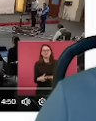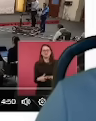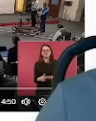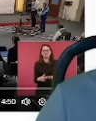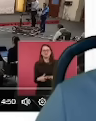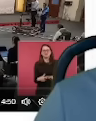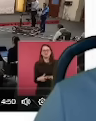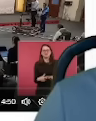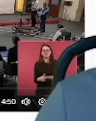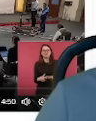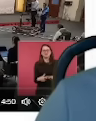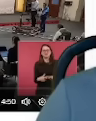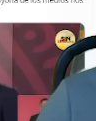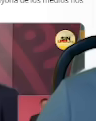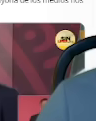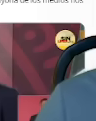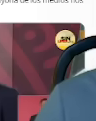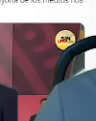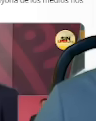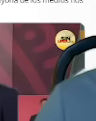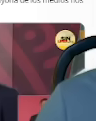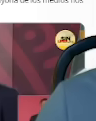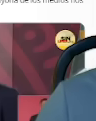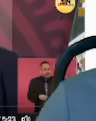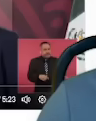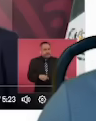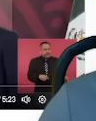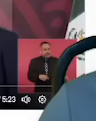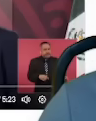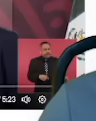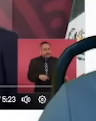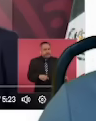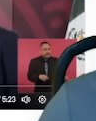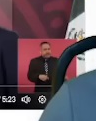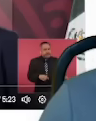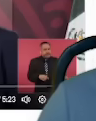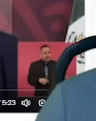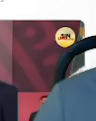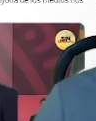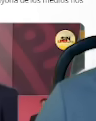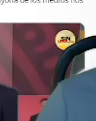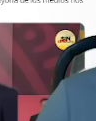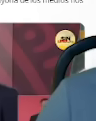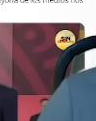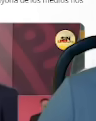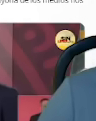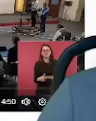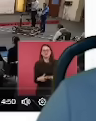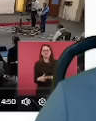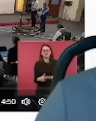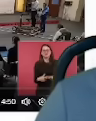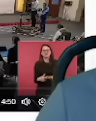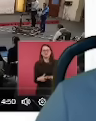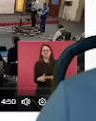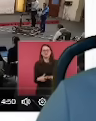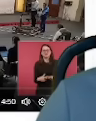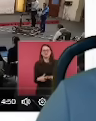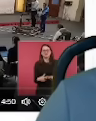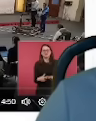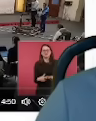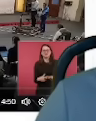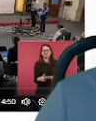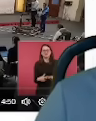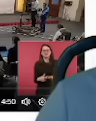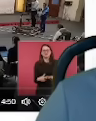de su vida. Cosa, amigas y amigos, que veo muy pero muy complicada porque todos conocemos al